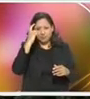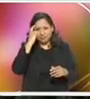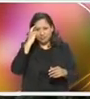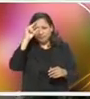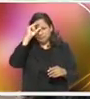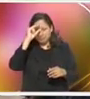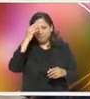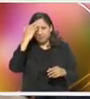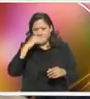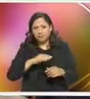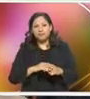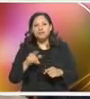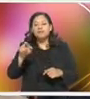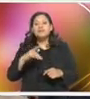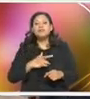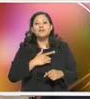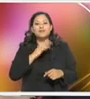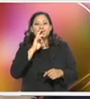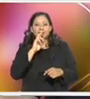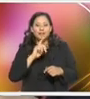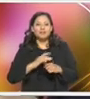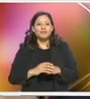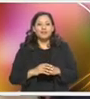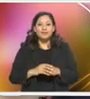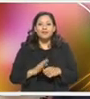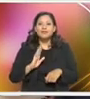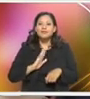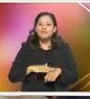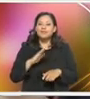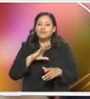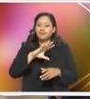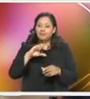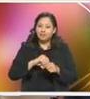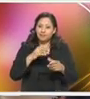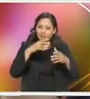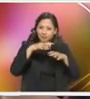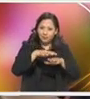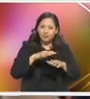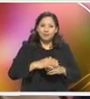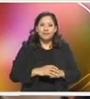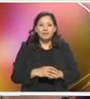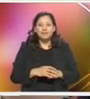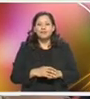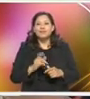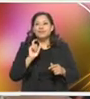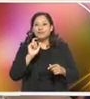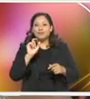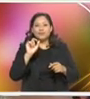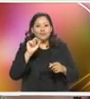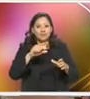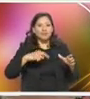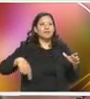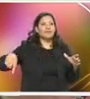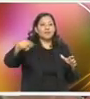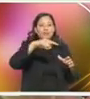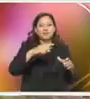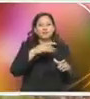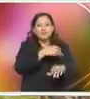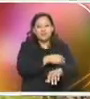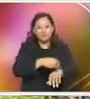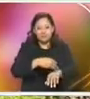se sienten mucho mejor, mucho más integrados dentro del entorno familiar,